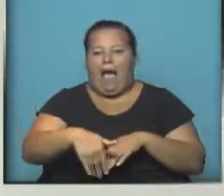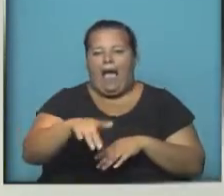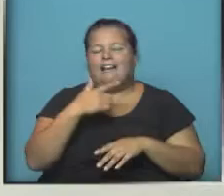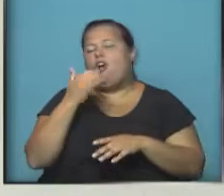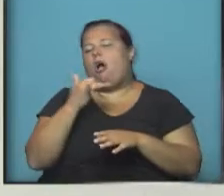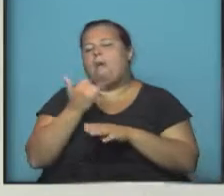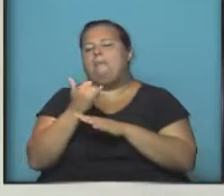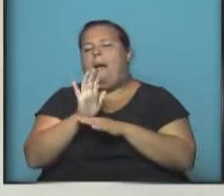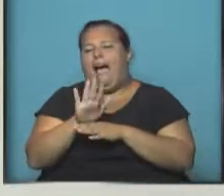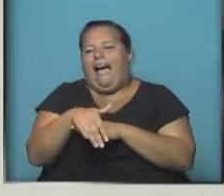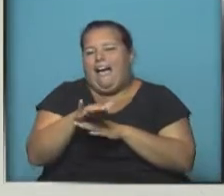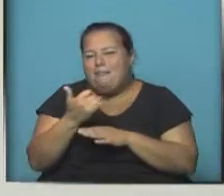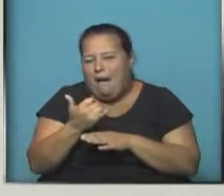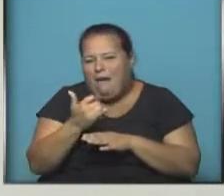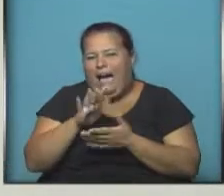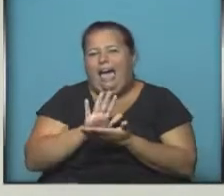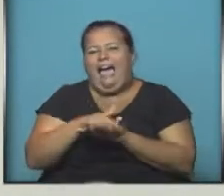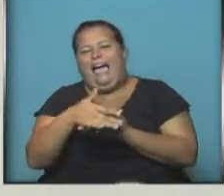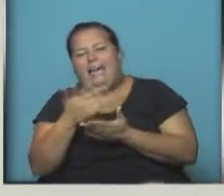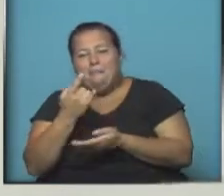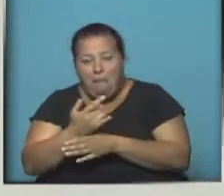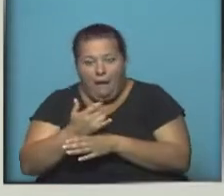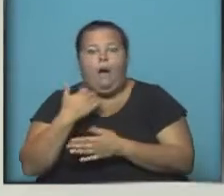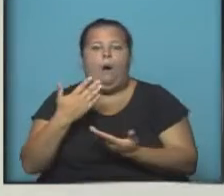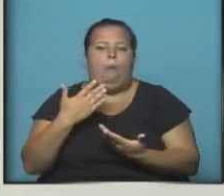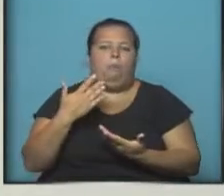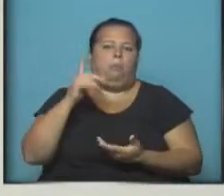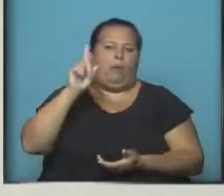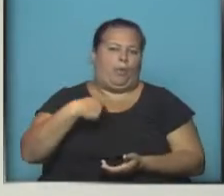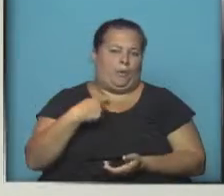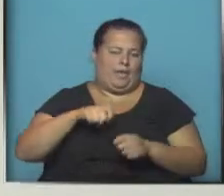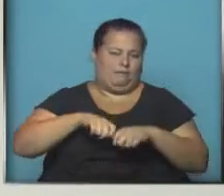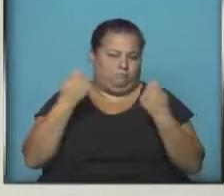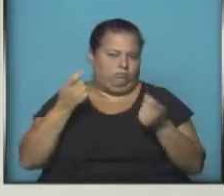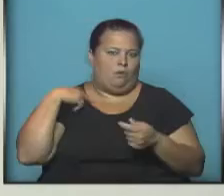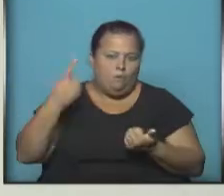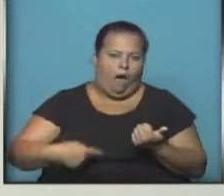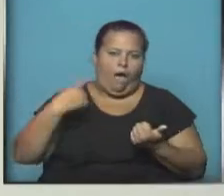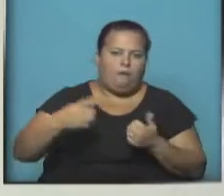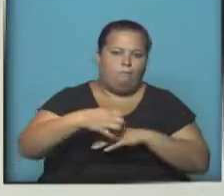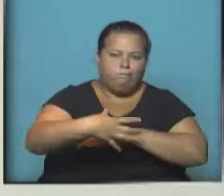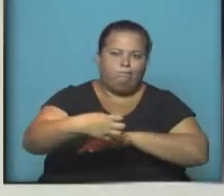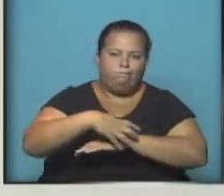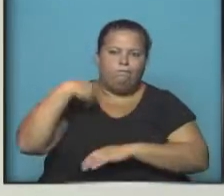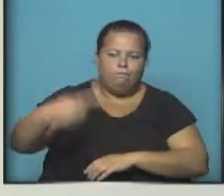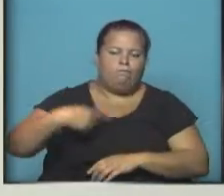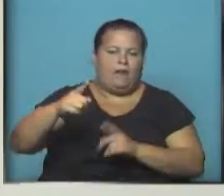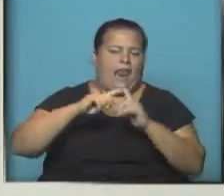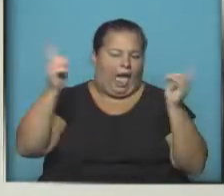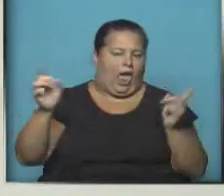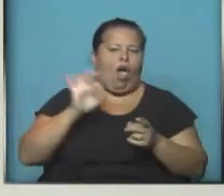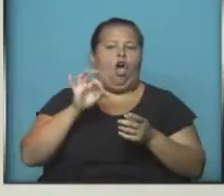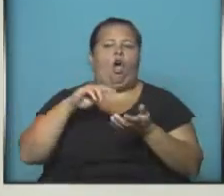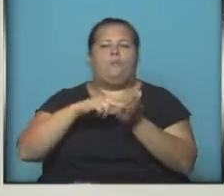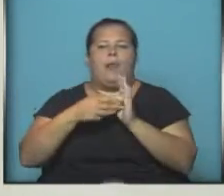menor índole o traumatismos menores pueda sufrir esguince a repetición, lo que llaman esguince crónicos o